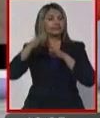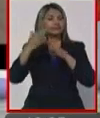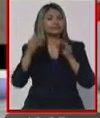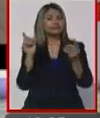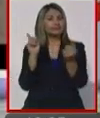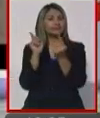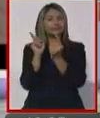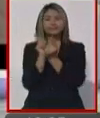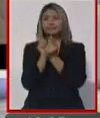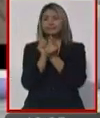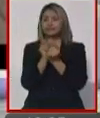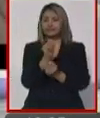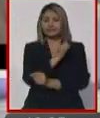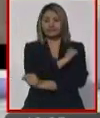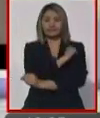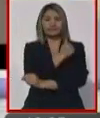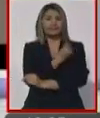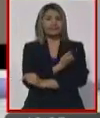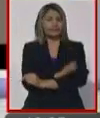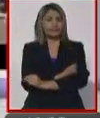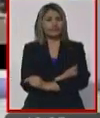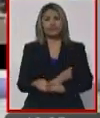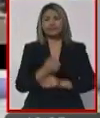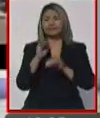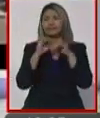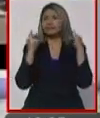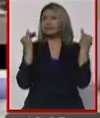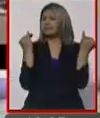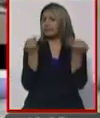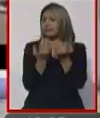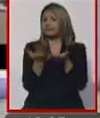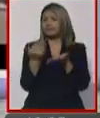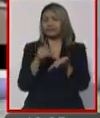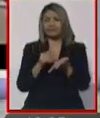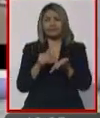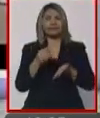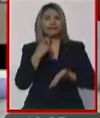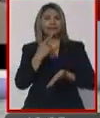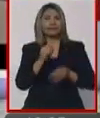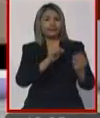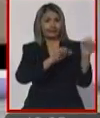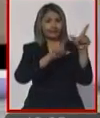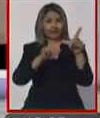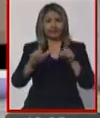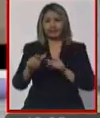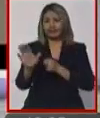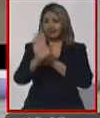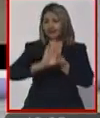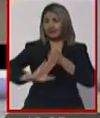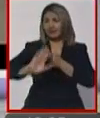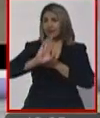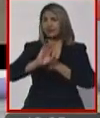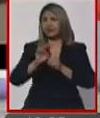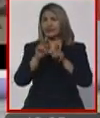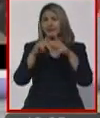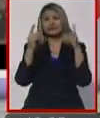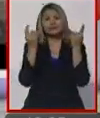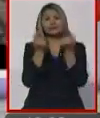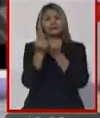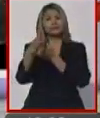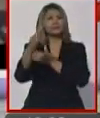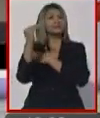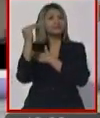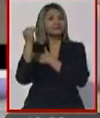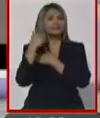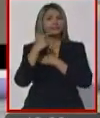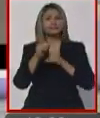ha sido un encuentro de nuestras autoridades, de la institucionalidad, reitero, que está dispuesta a defender al departamento de